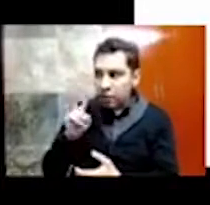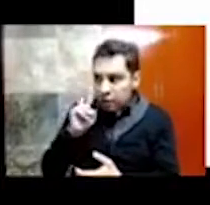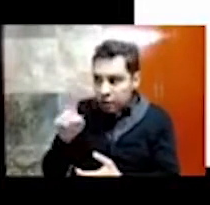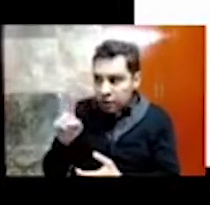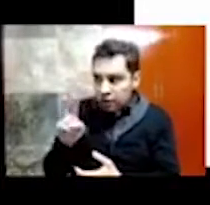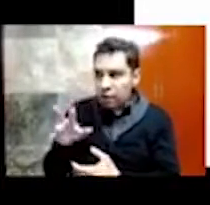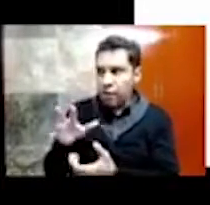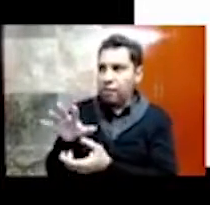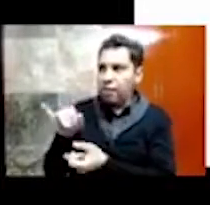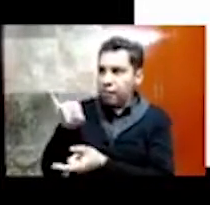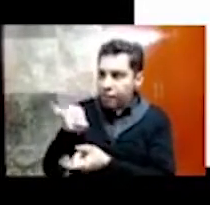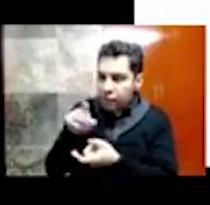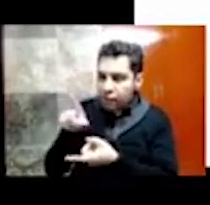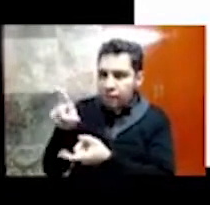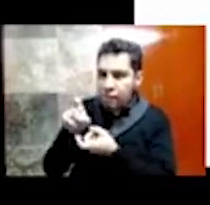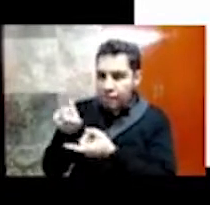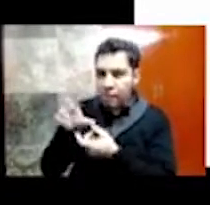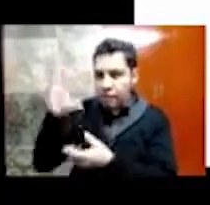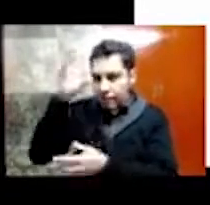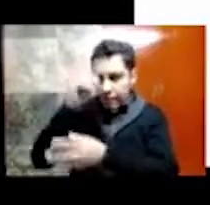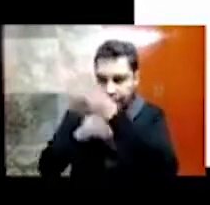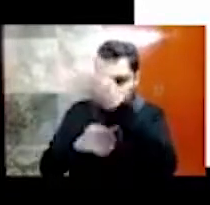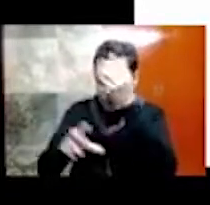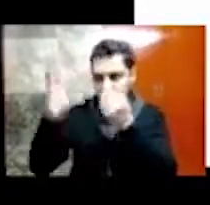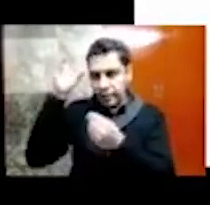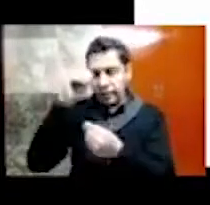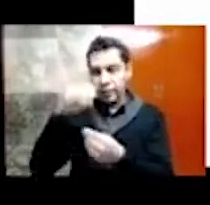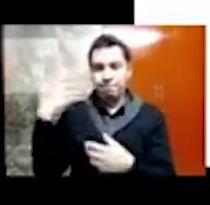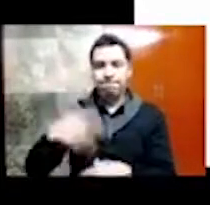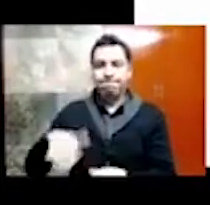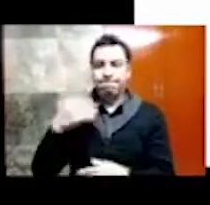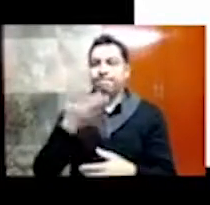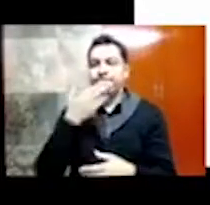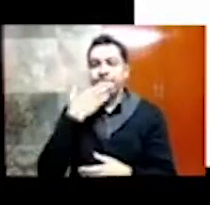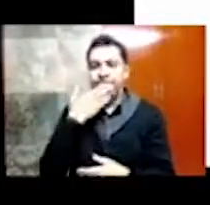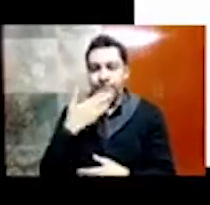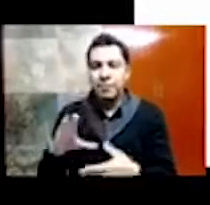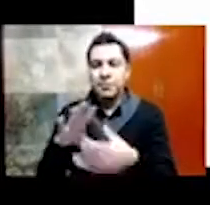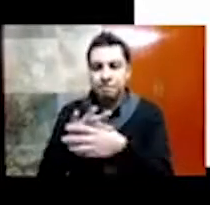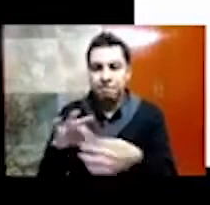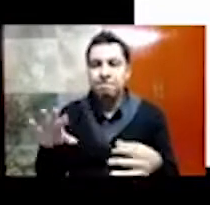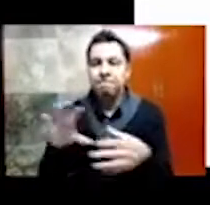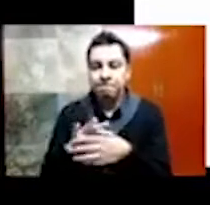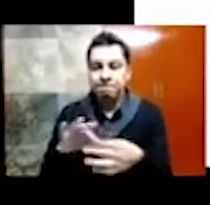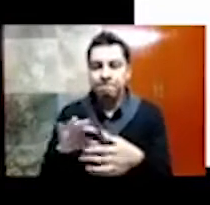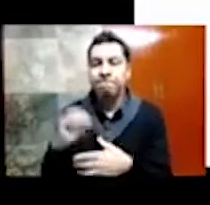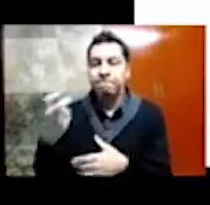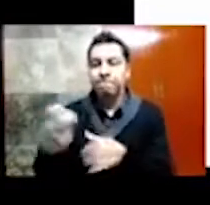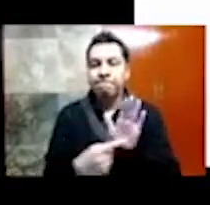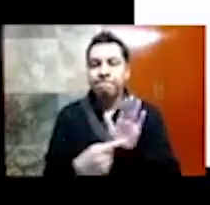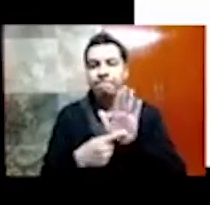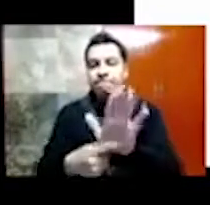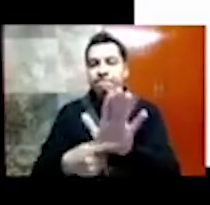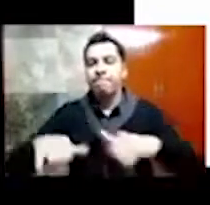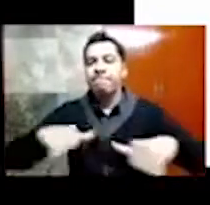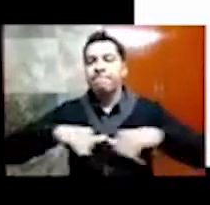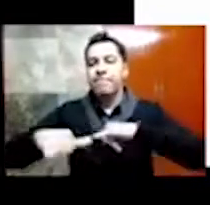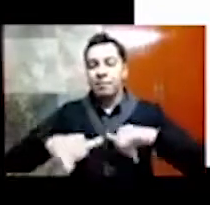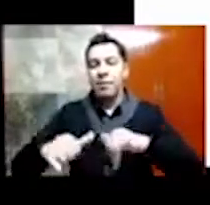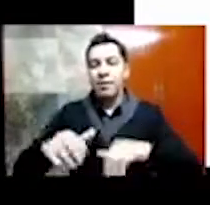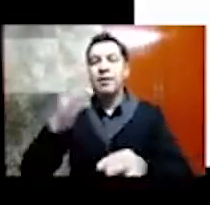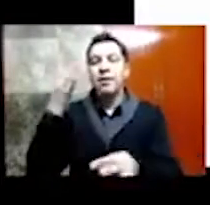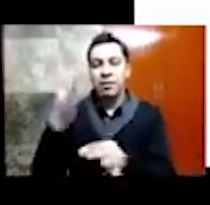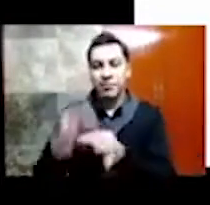Tlalocan, salían toda suerte de verbos floridos, diría